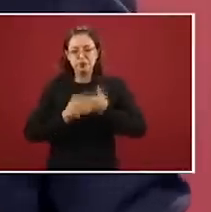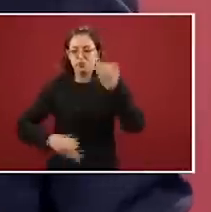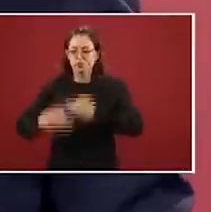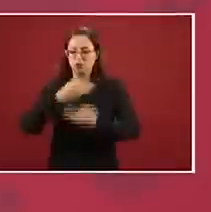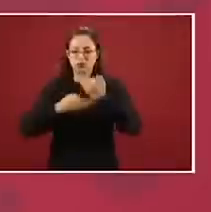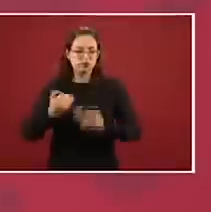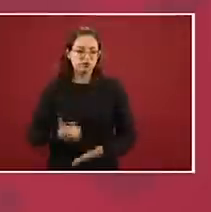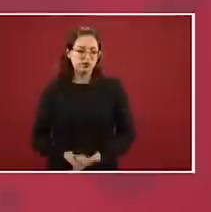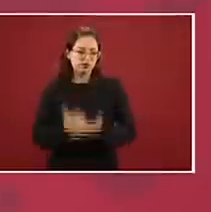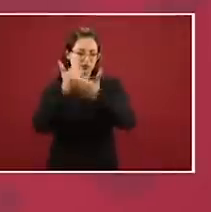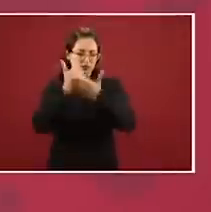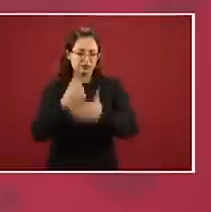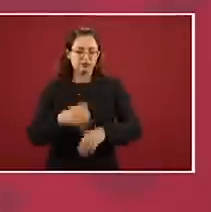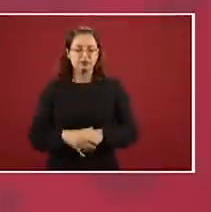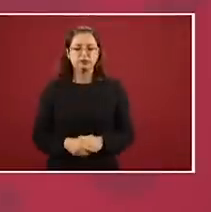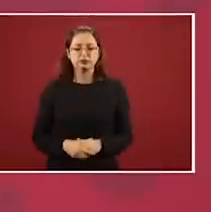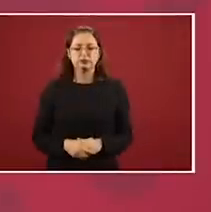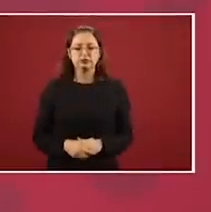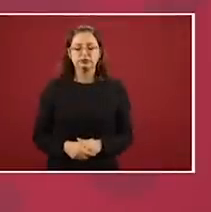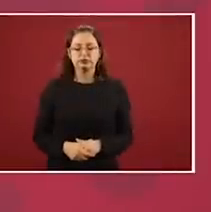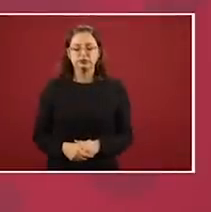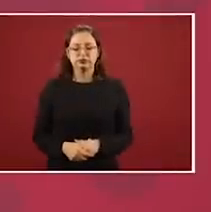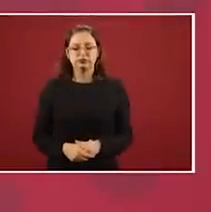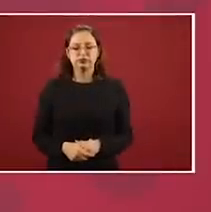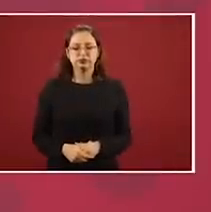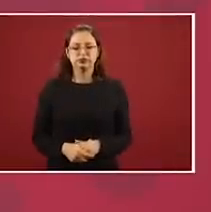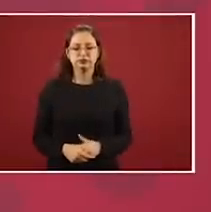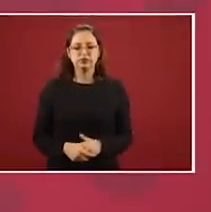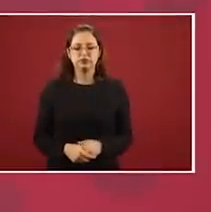Todos. Miren,